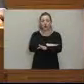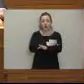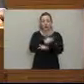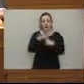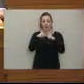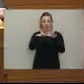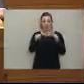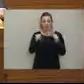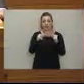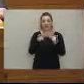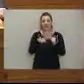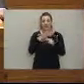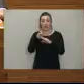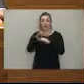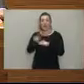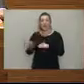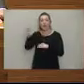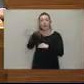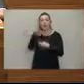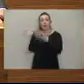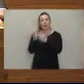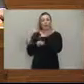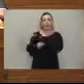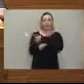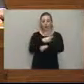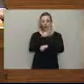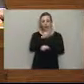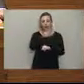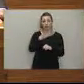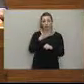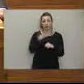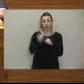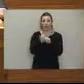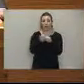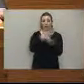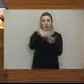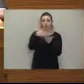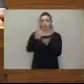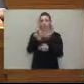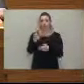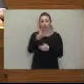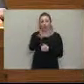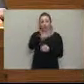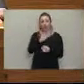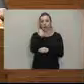fondos que faciliten la reinserción de trabajadores despedidos por un ERE. Nosotros lo apoyaremos siempre, cómo no. Pero creo que